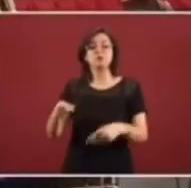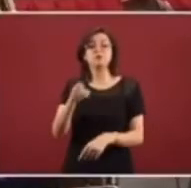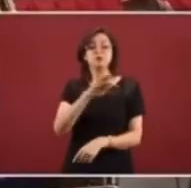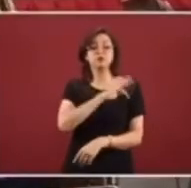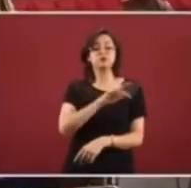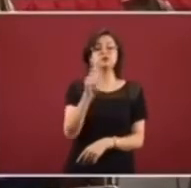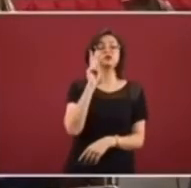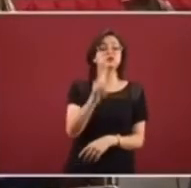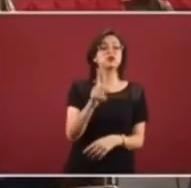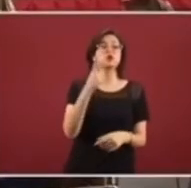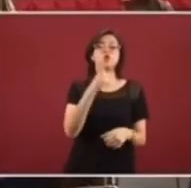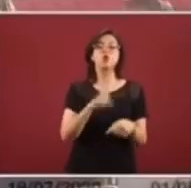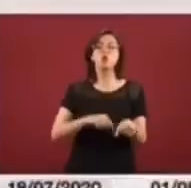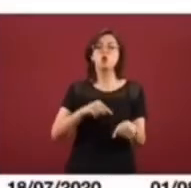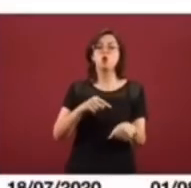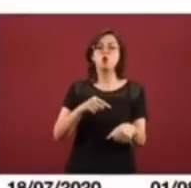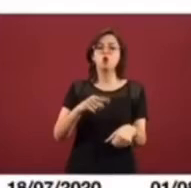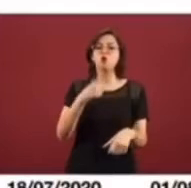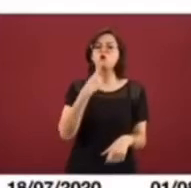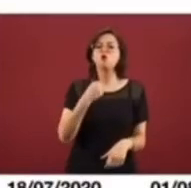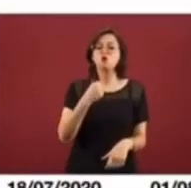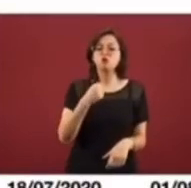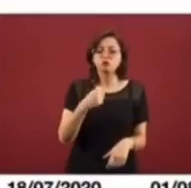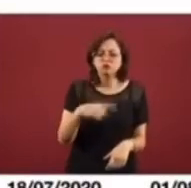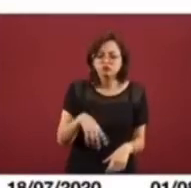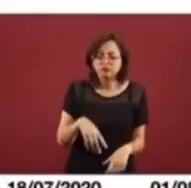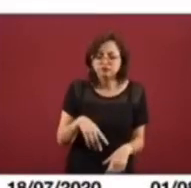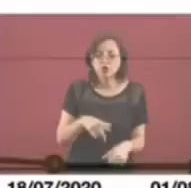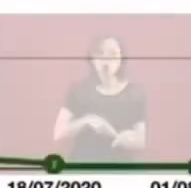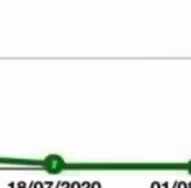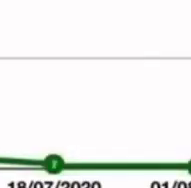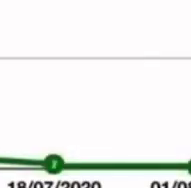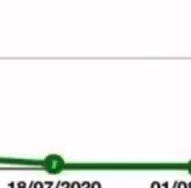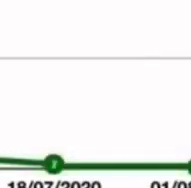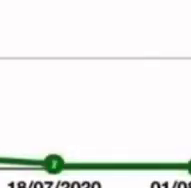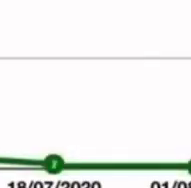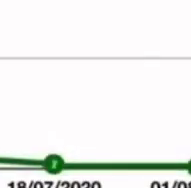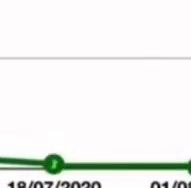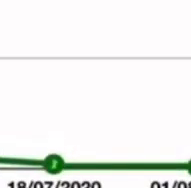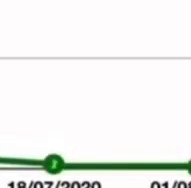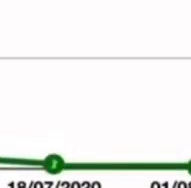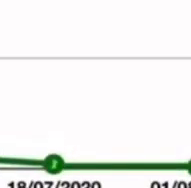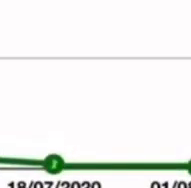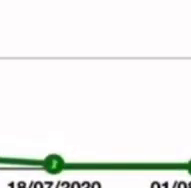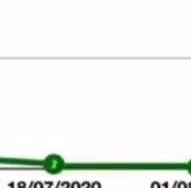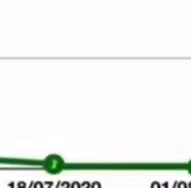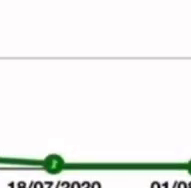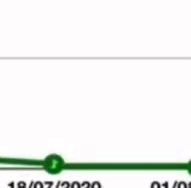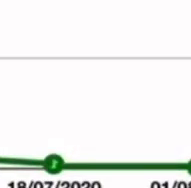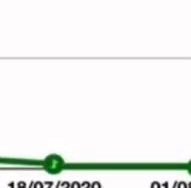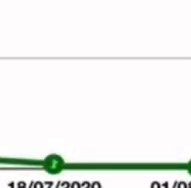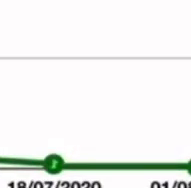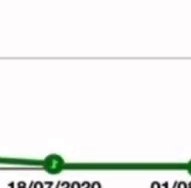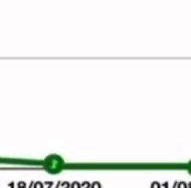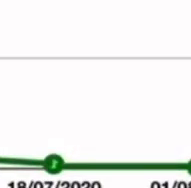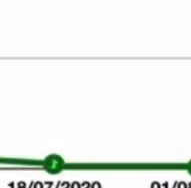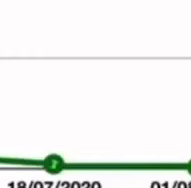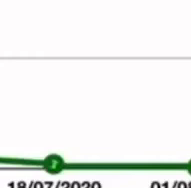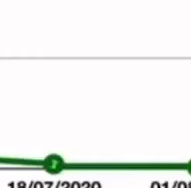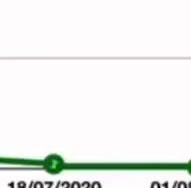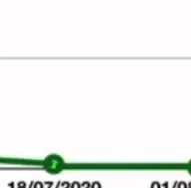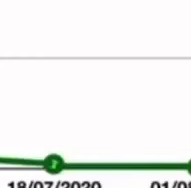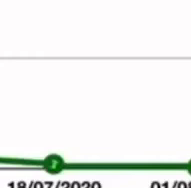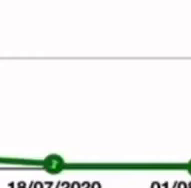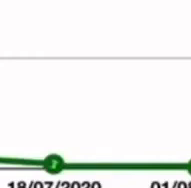naranja sería lo que se estima la historia natural de esta epidemia, la epidemia no contenida, la epidemia no mitigada, en la